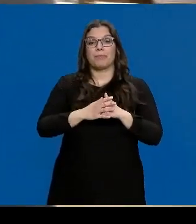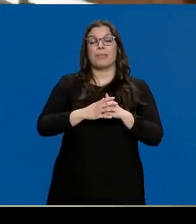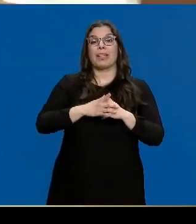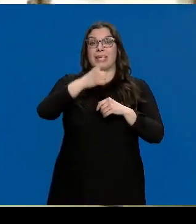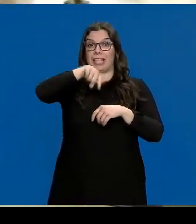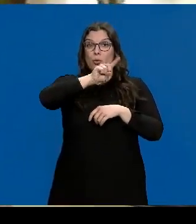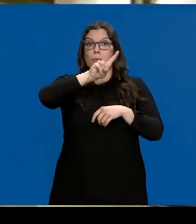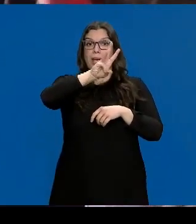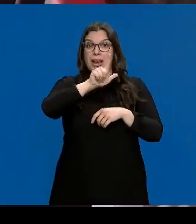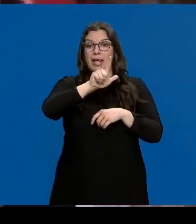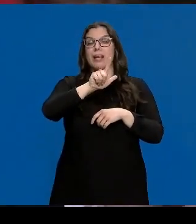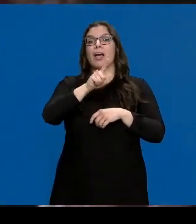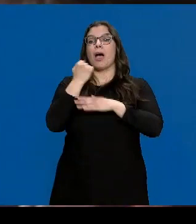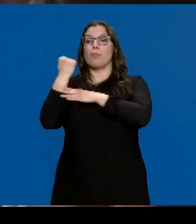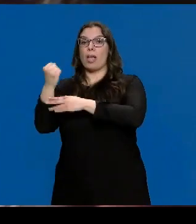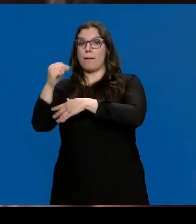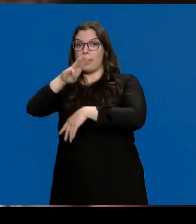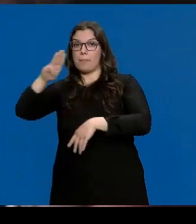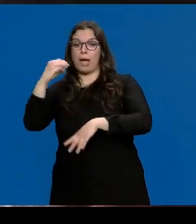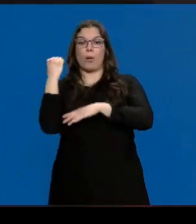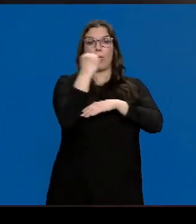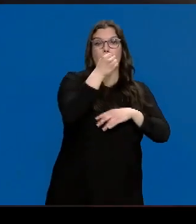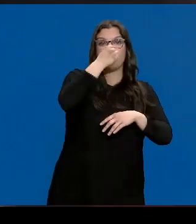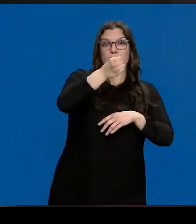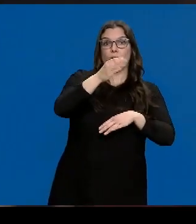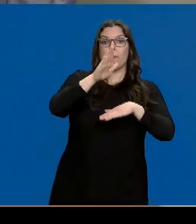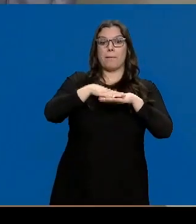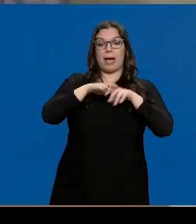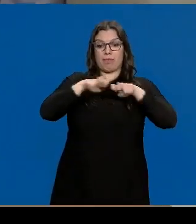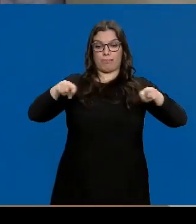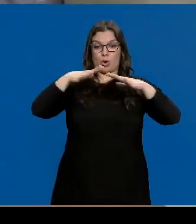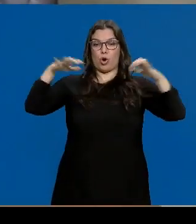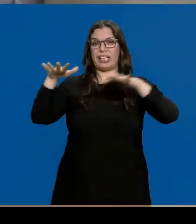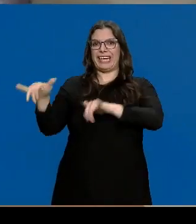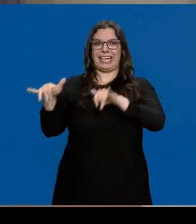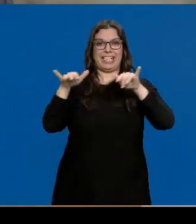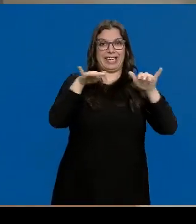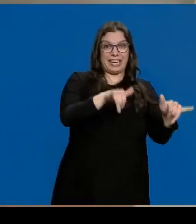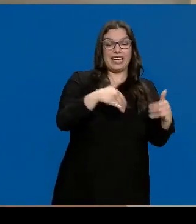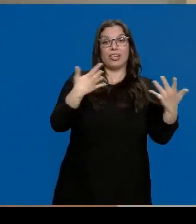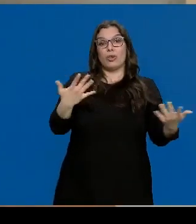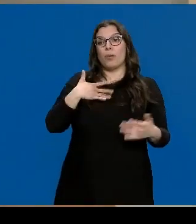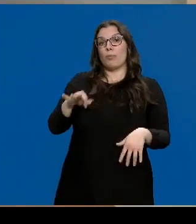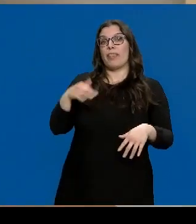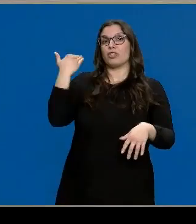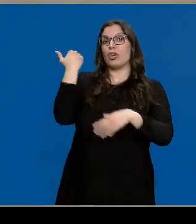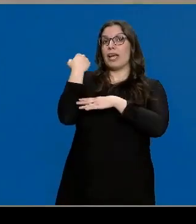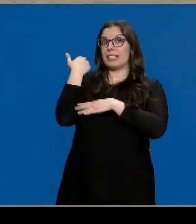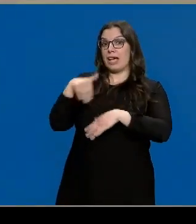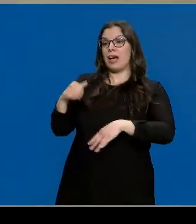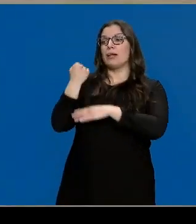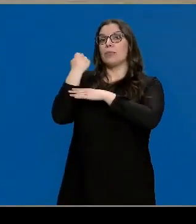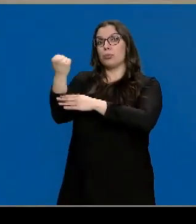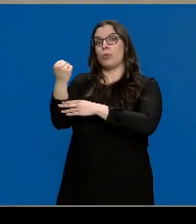no apoyarán ni a PP ni a PSOE para presidir las Cortes. De esta forma, los populares podrían necesitar solo a Soria ya para alcanzar